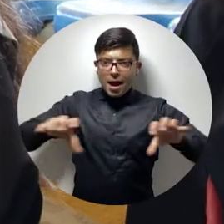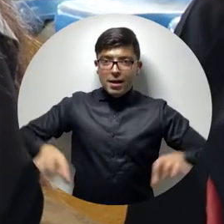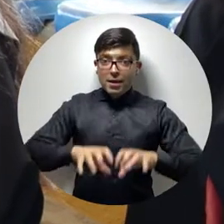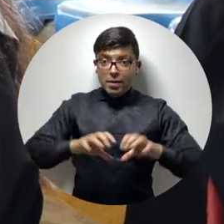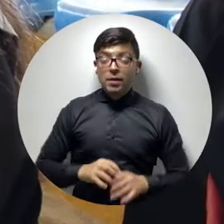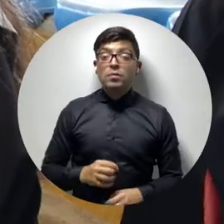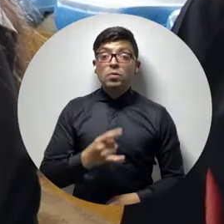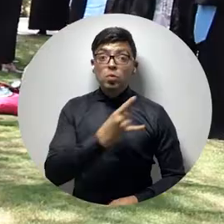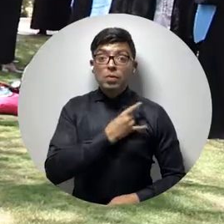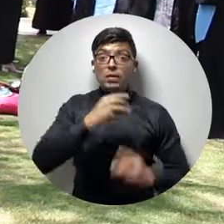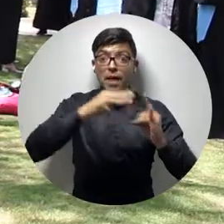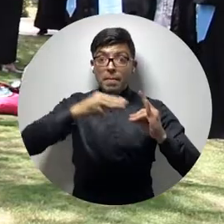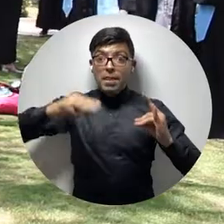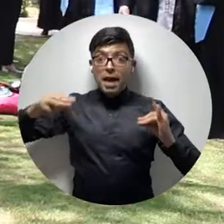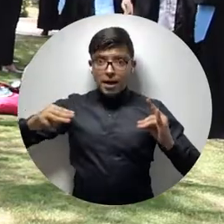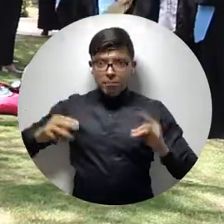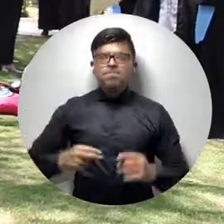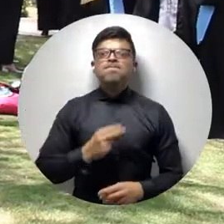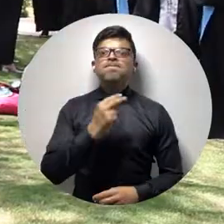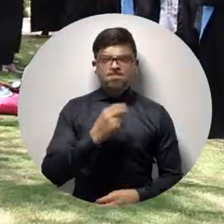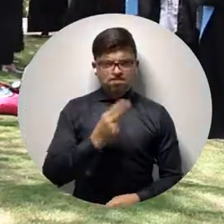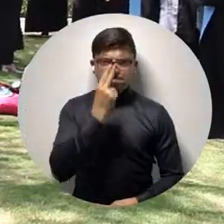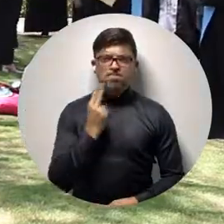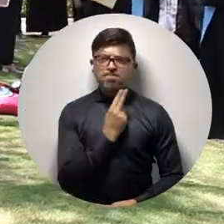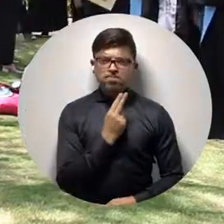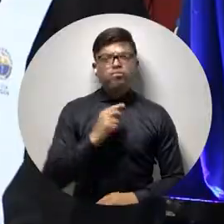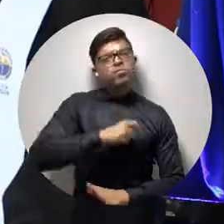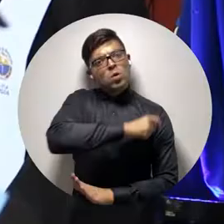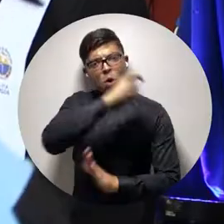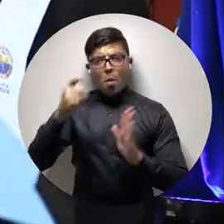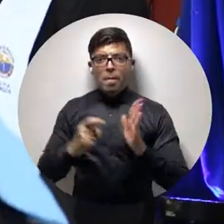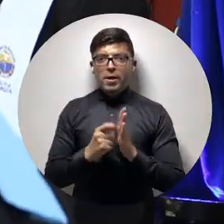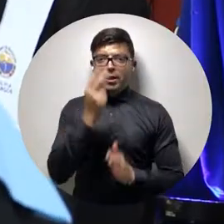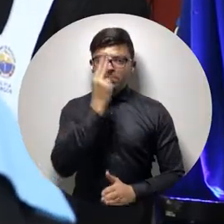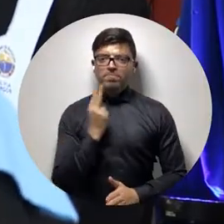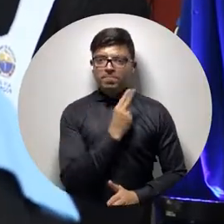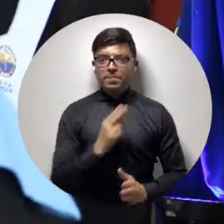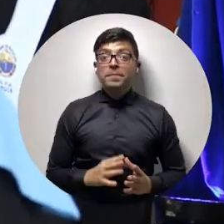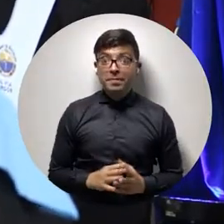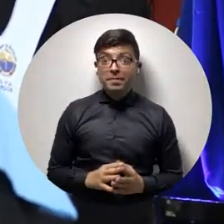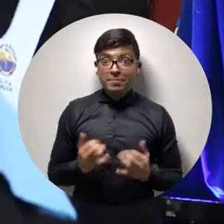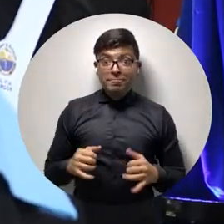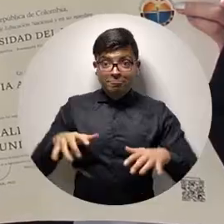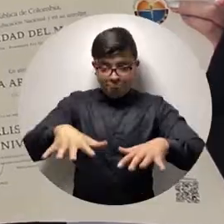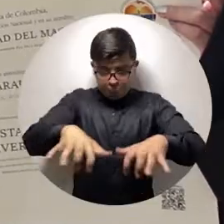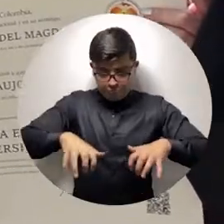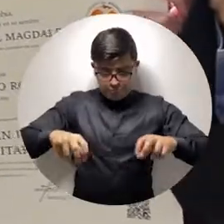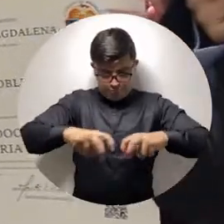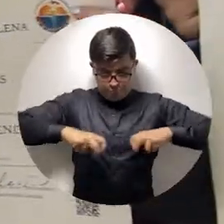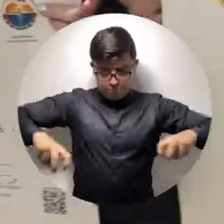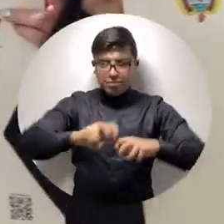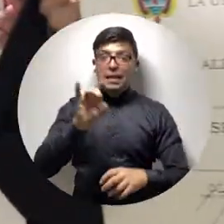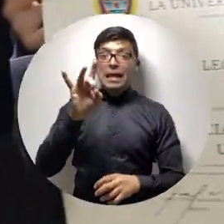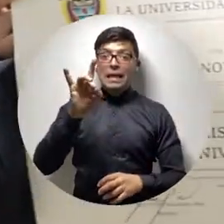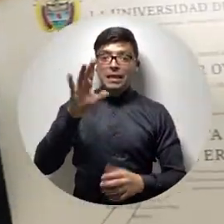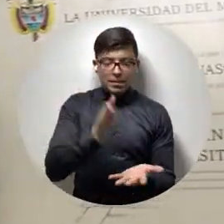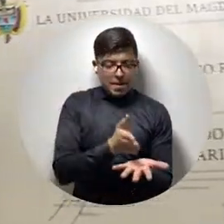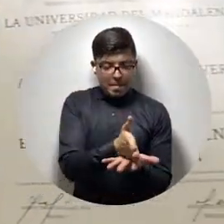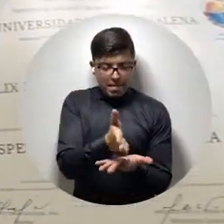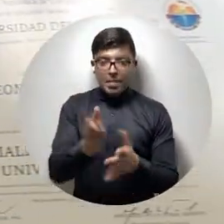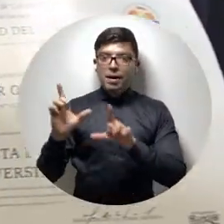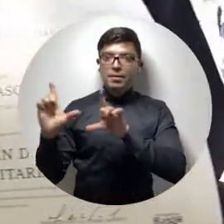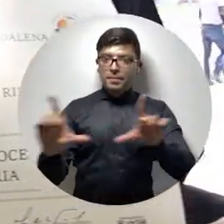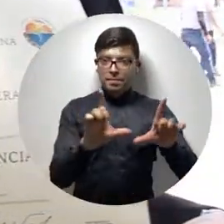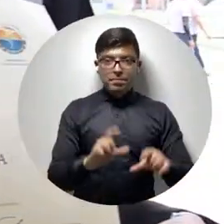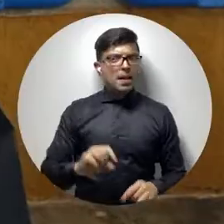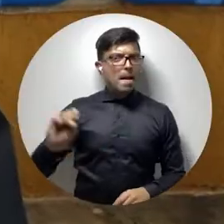en la cual la Universidad del Magdalena se encuentra completamente comprometida. En esta ceremonia donde se entregaron títulos de 15 programas de posgrado,